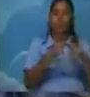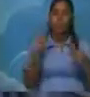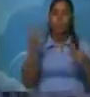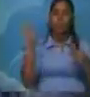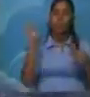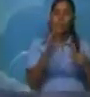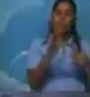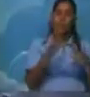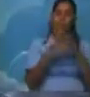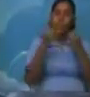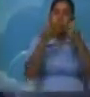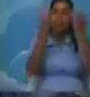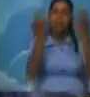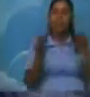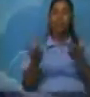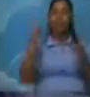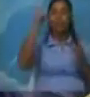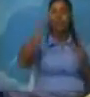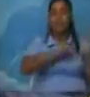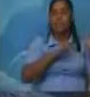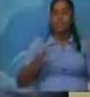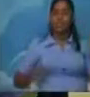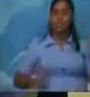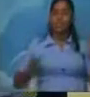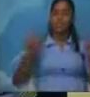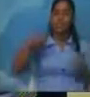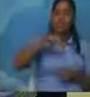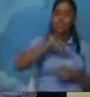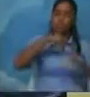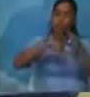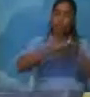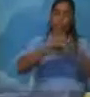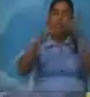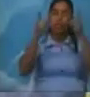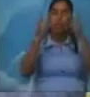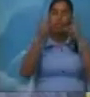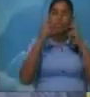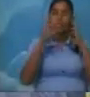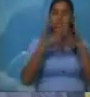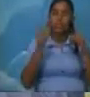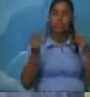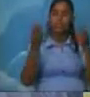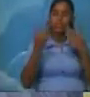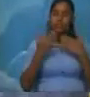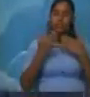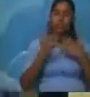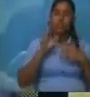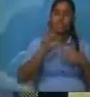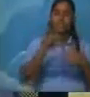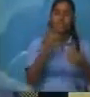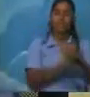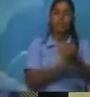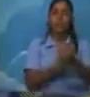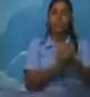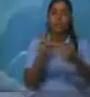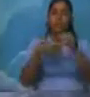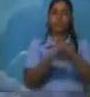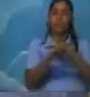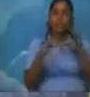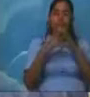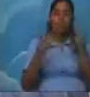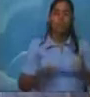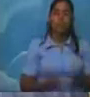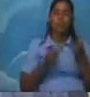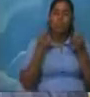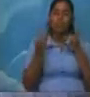venga la recompensa del Señor nosotros vamos a recibir esa recompensa así hermano que no se pase toda la vida diciendo